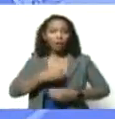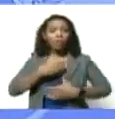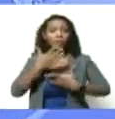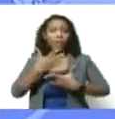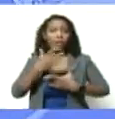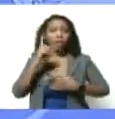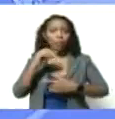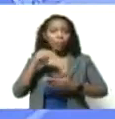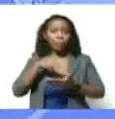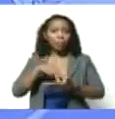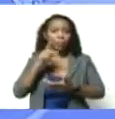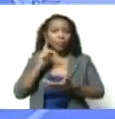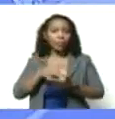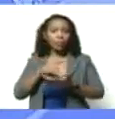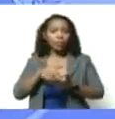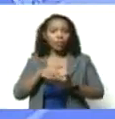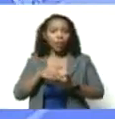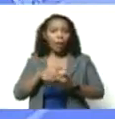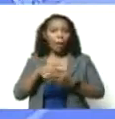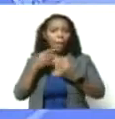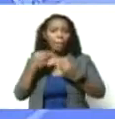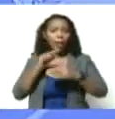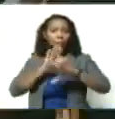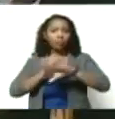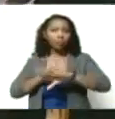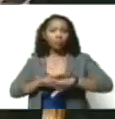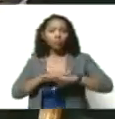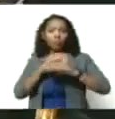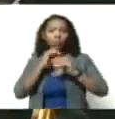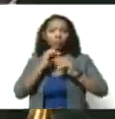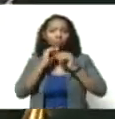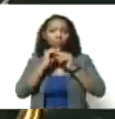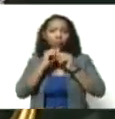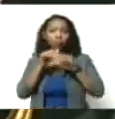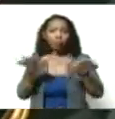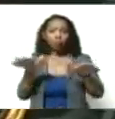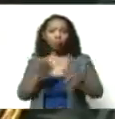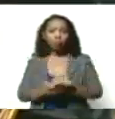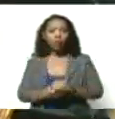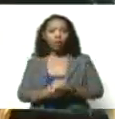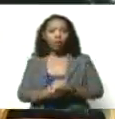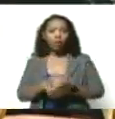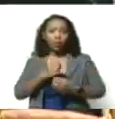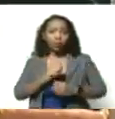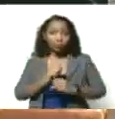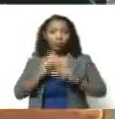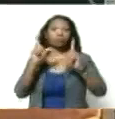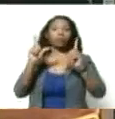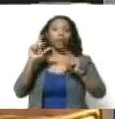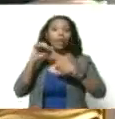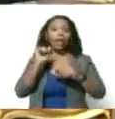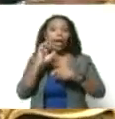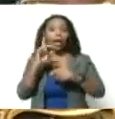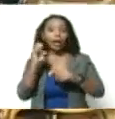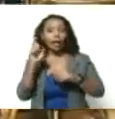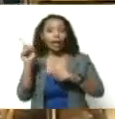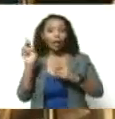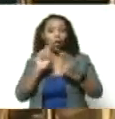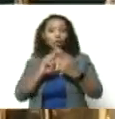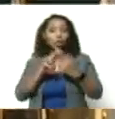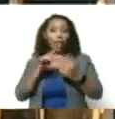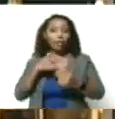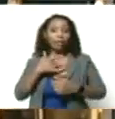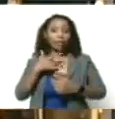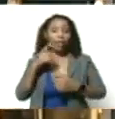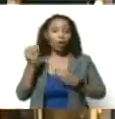hubiesen estado también aquí presentes para manifestar lo que le despertó Earle, al conocer a Earle, al